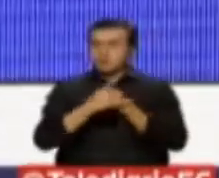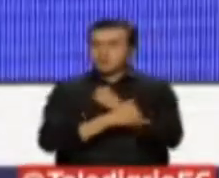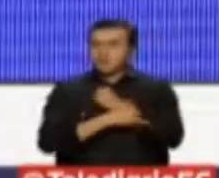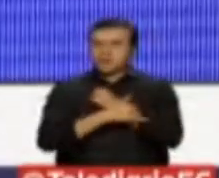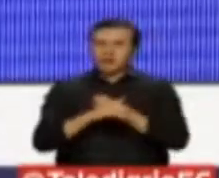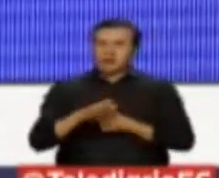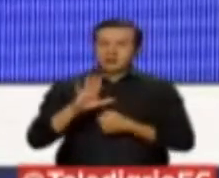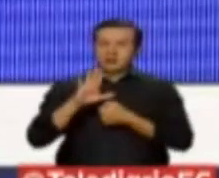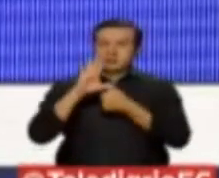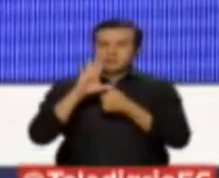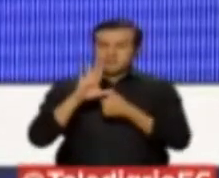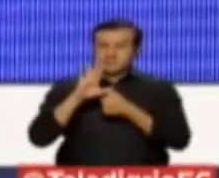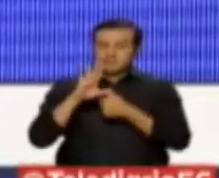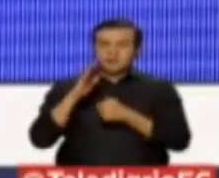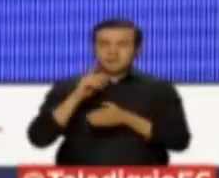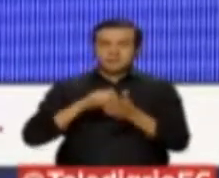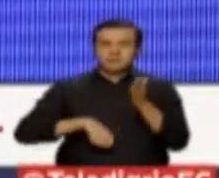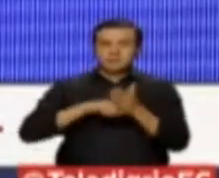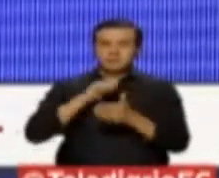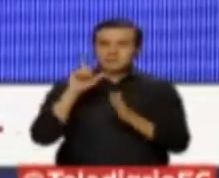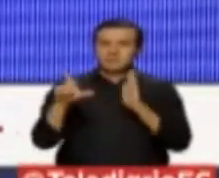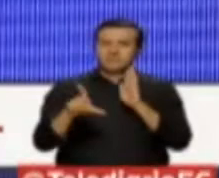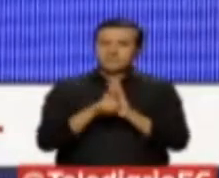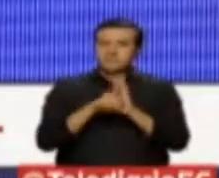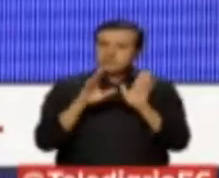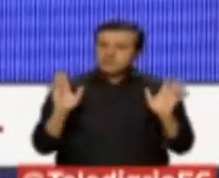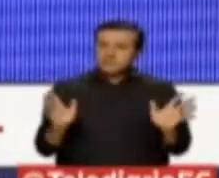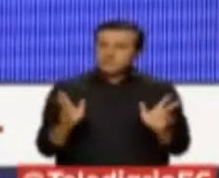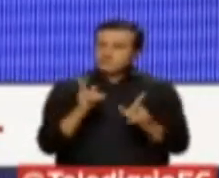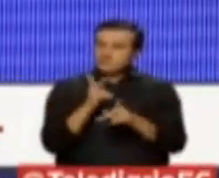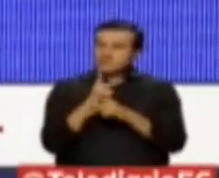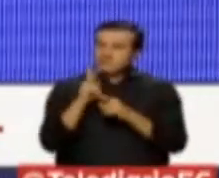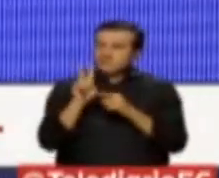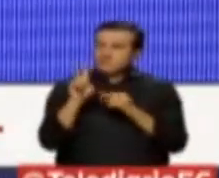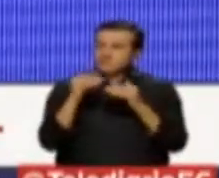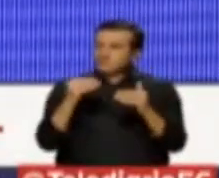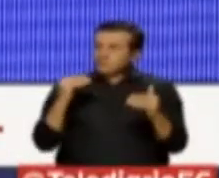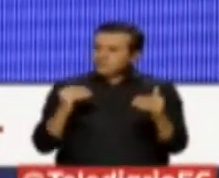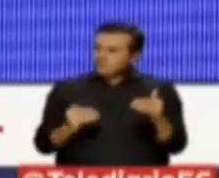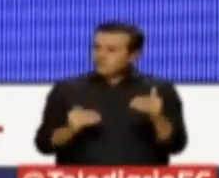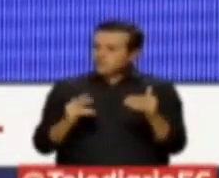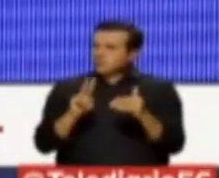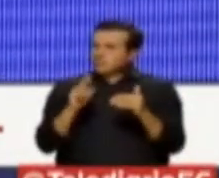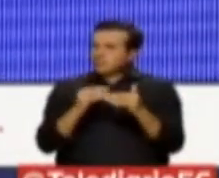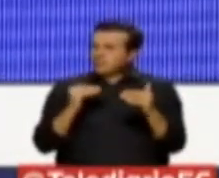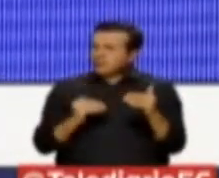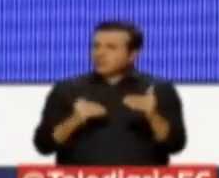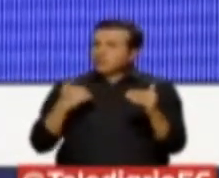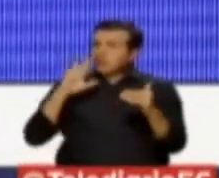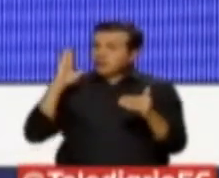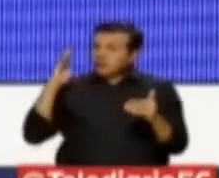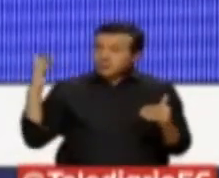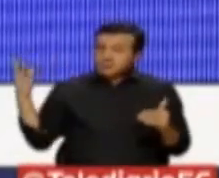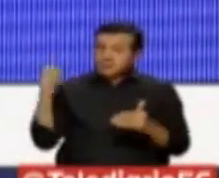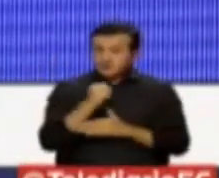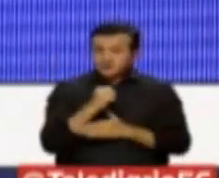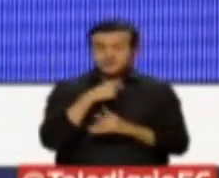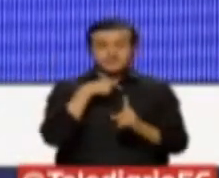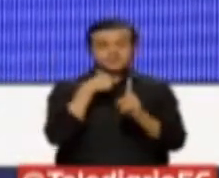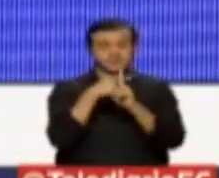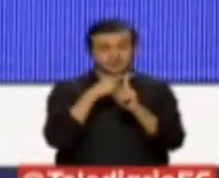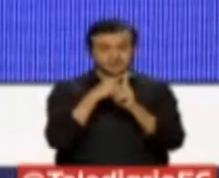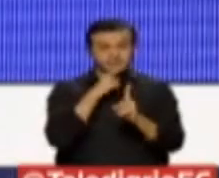la aprobación de la ley de fomento productivo justo el viernes pasado es la más reciente señal positiva